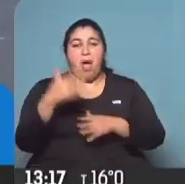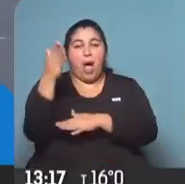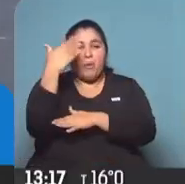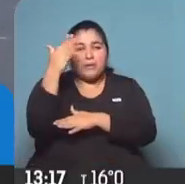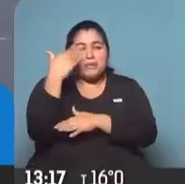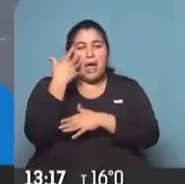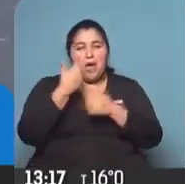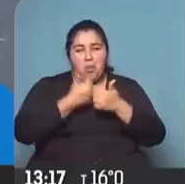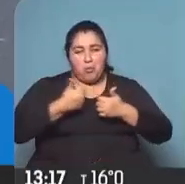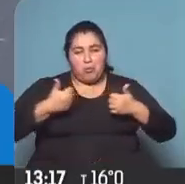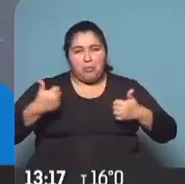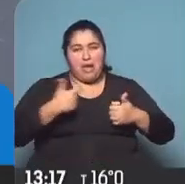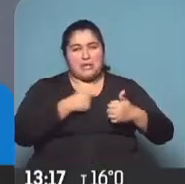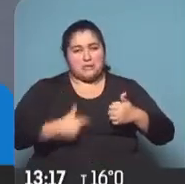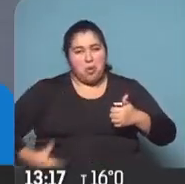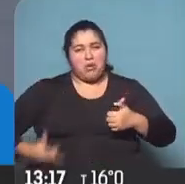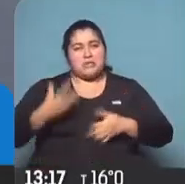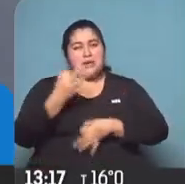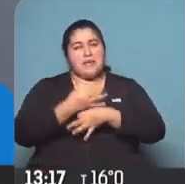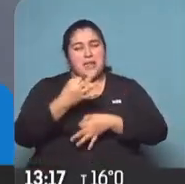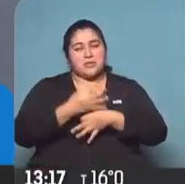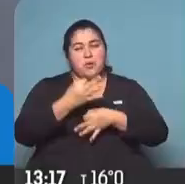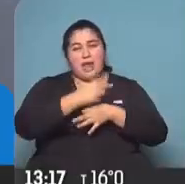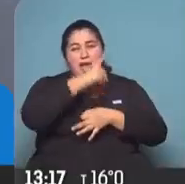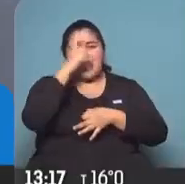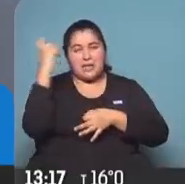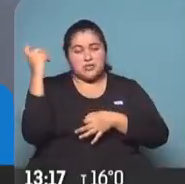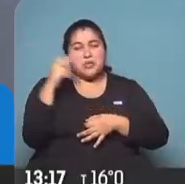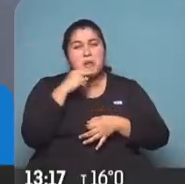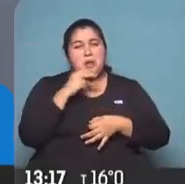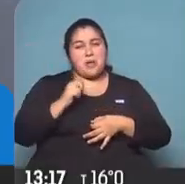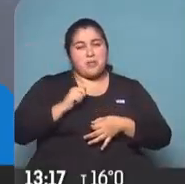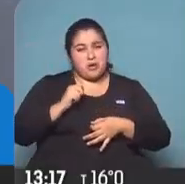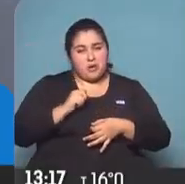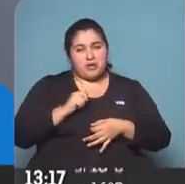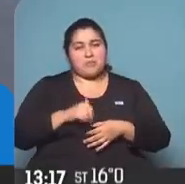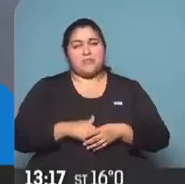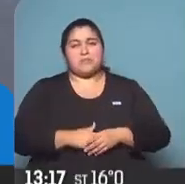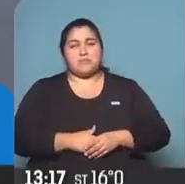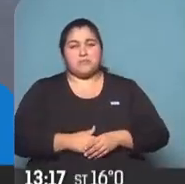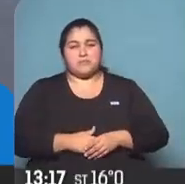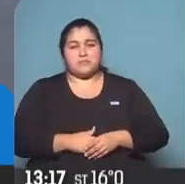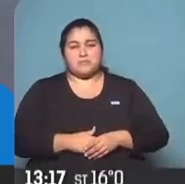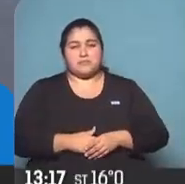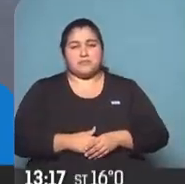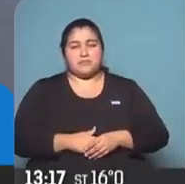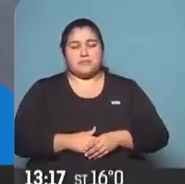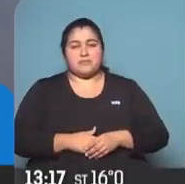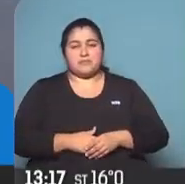tontas la escuela nacional general martín miguel de güemes